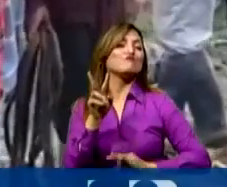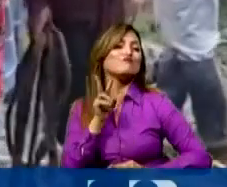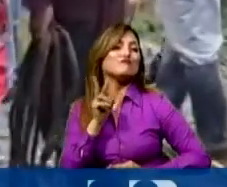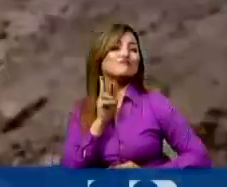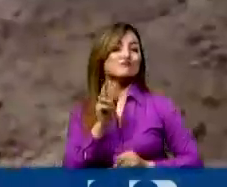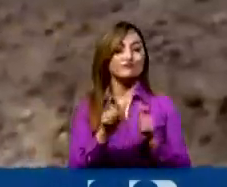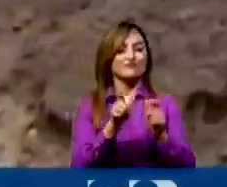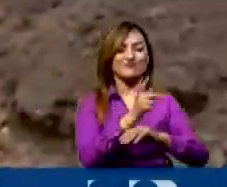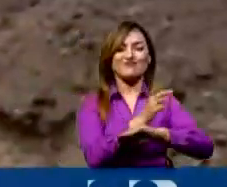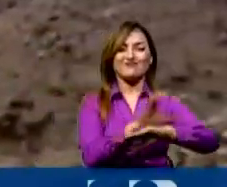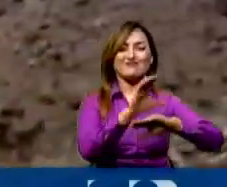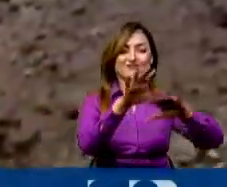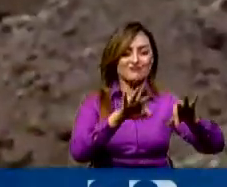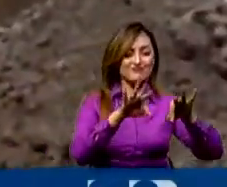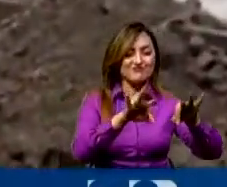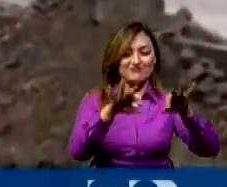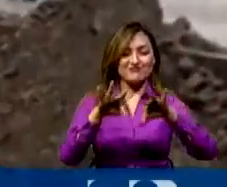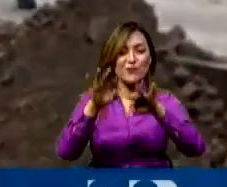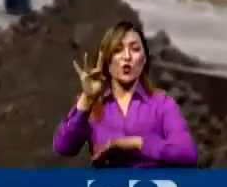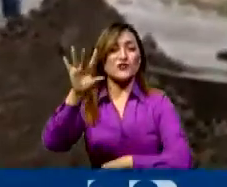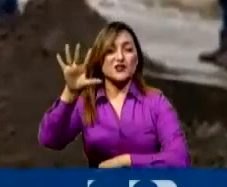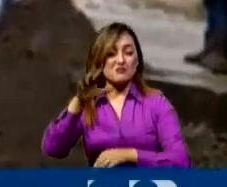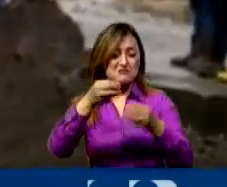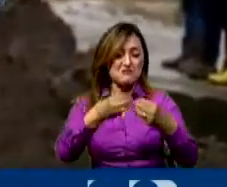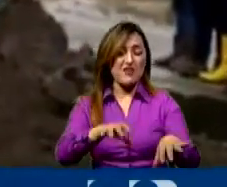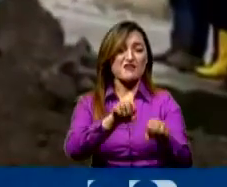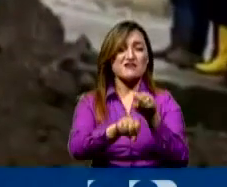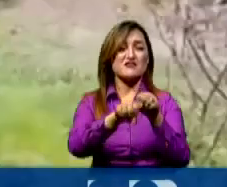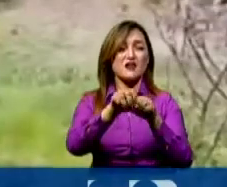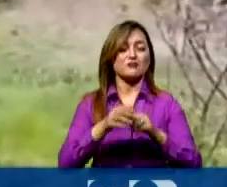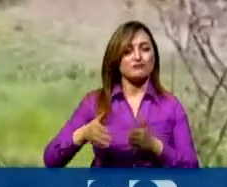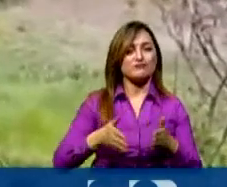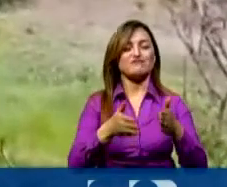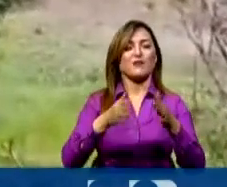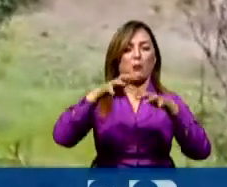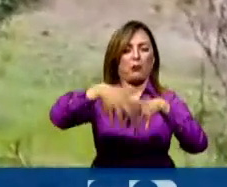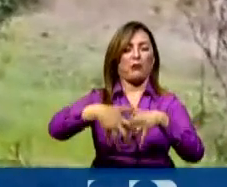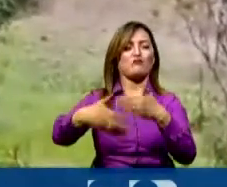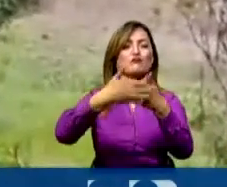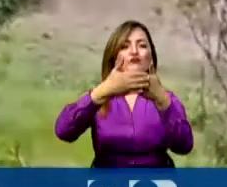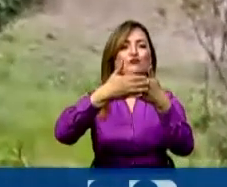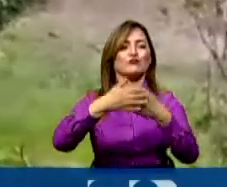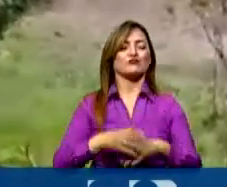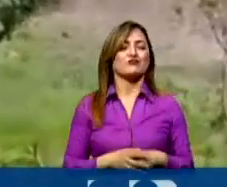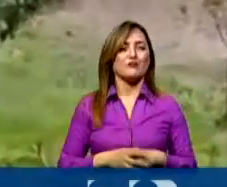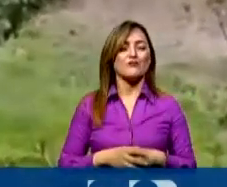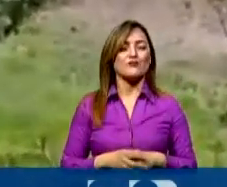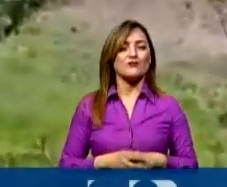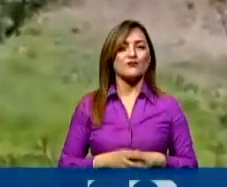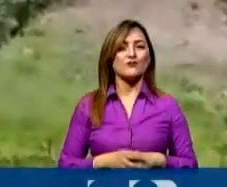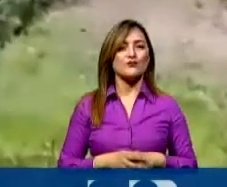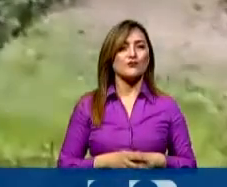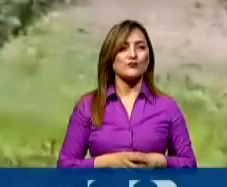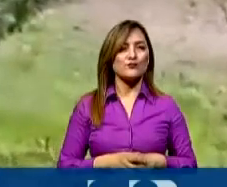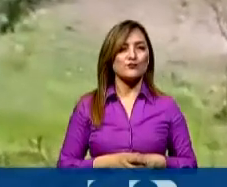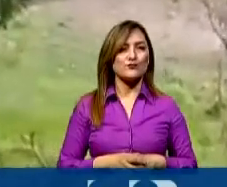sembríos. A esto se suma el cierre de vías principales y de segundo orden. Estamos actualmente viendo cómo los caminos